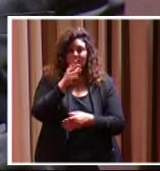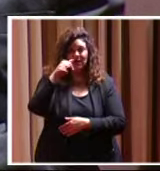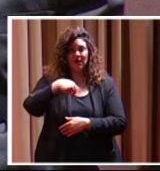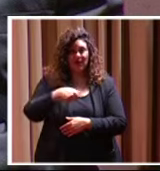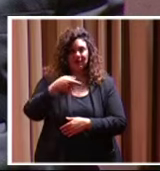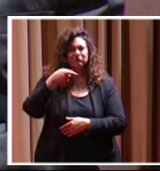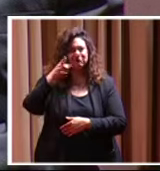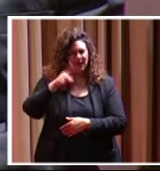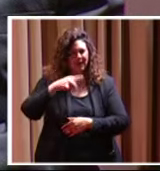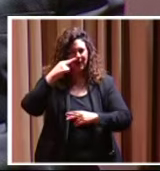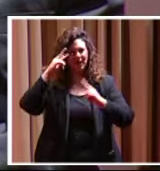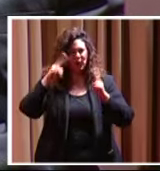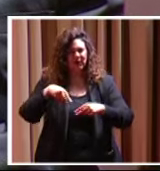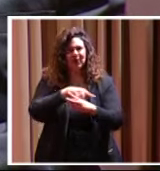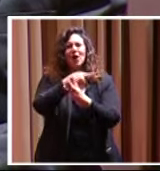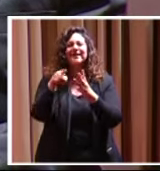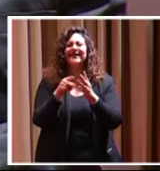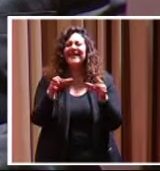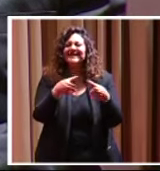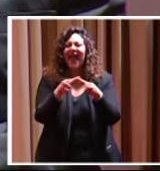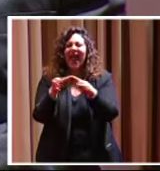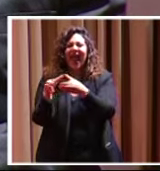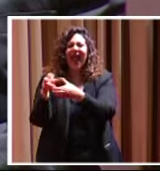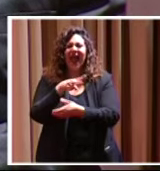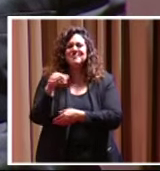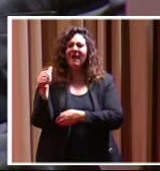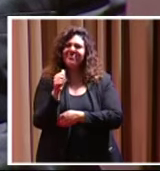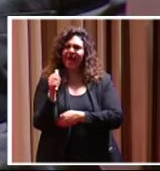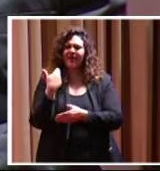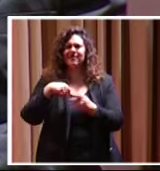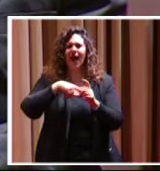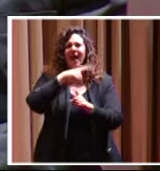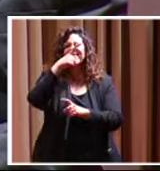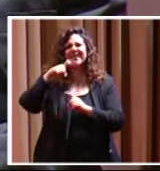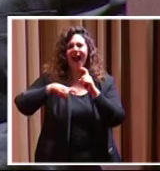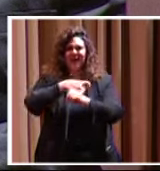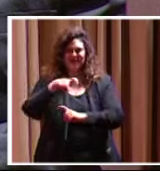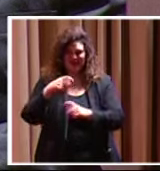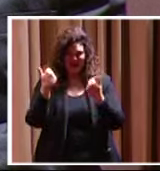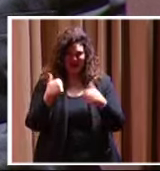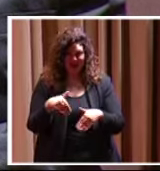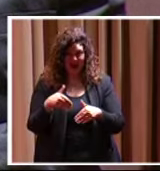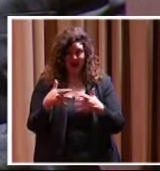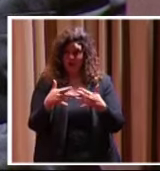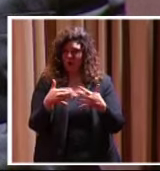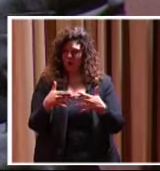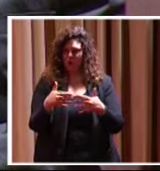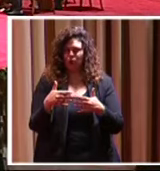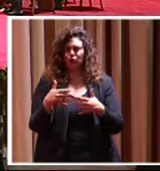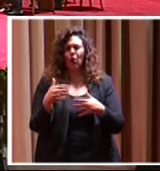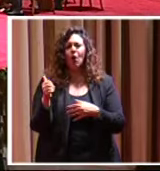han reconocido a 3 hermandades que han cumplido o cumplen 100 años y que pronto harán procesión de